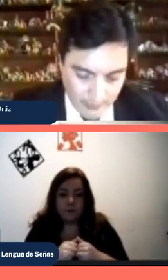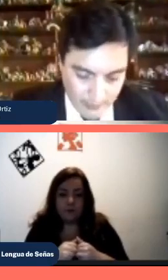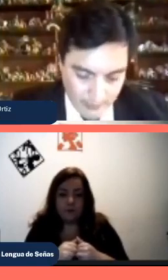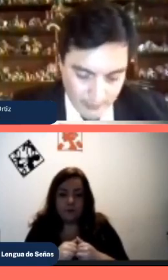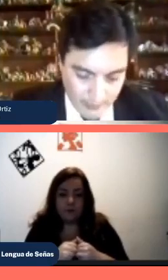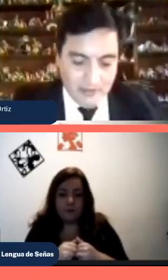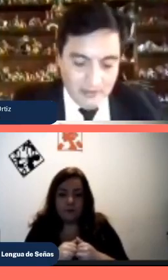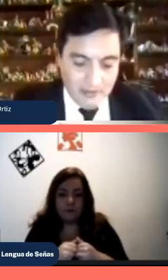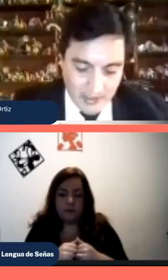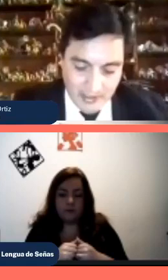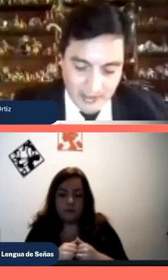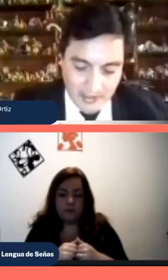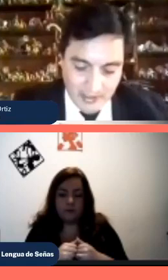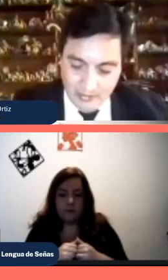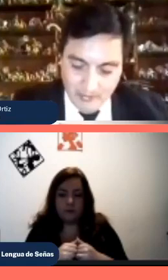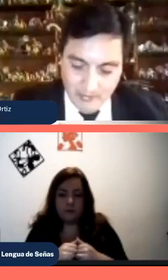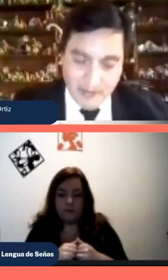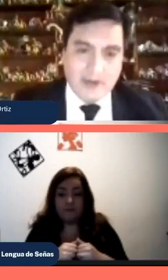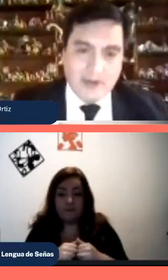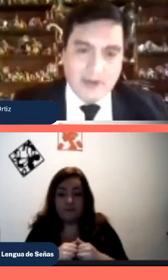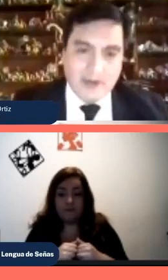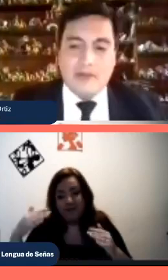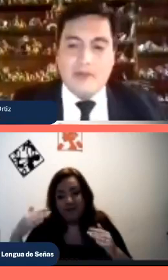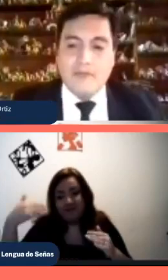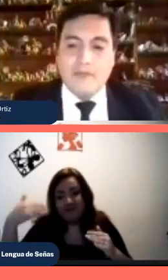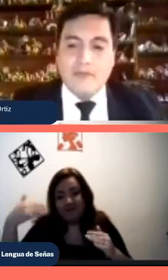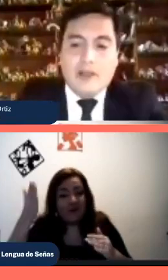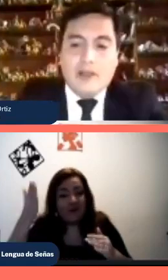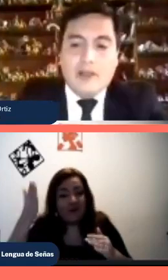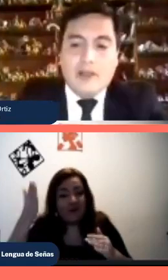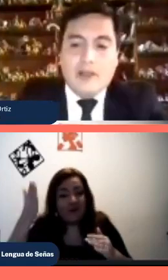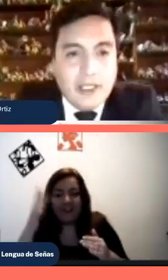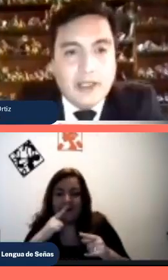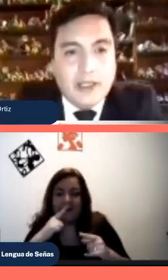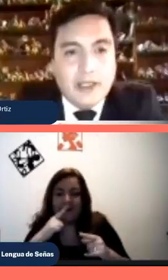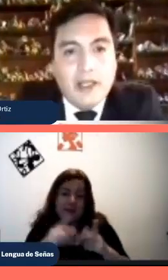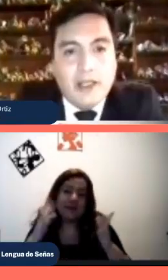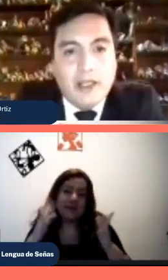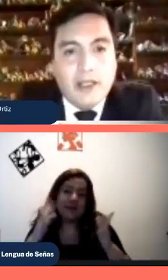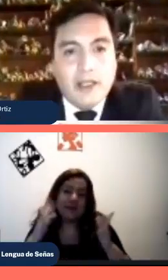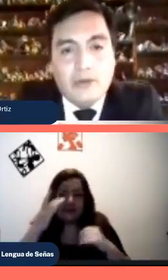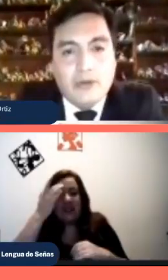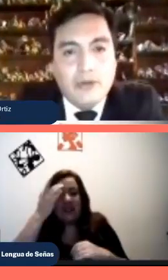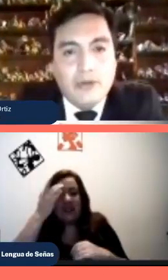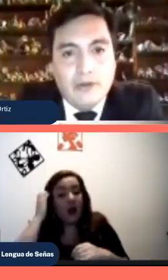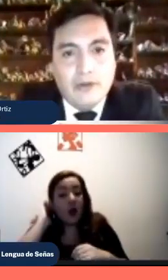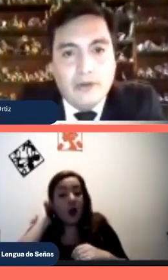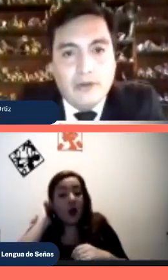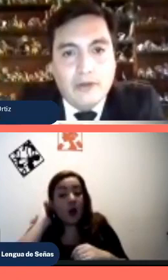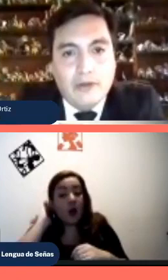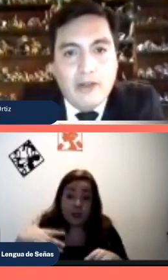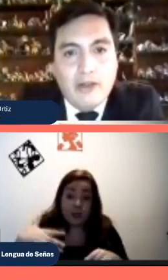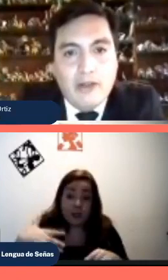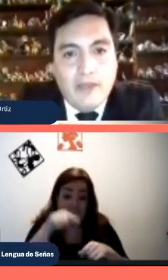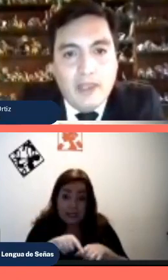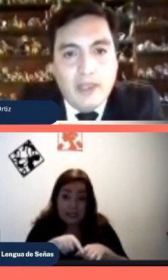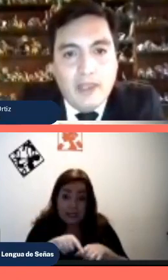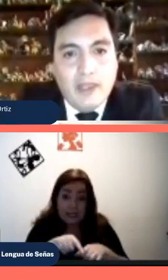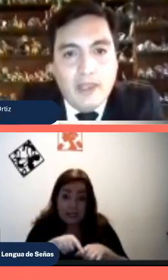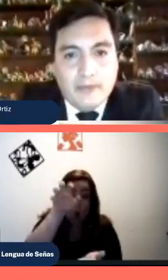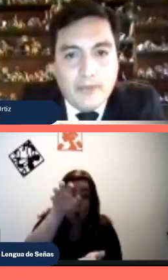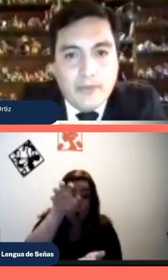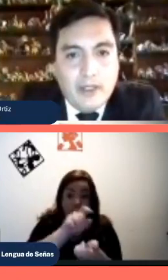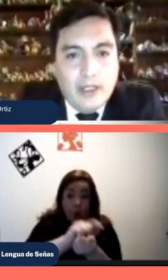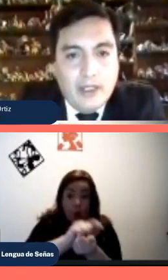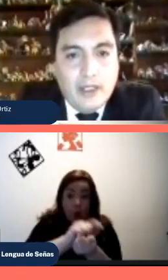Lo veremos más adelante, de ahí me voy a acordar del nombre. Lo importante de este animal es que es un cocodrilo adaptado a la vida